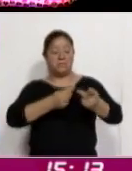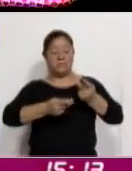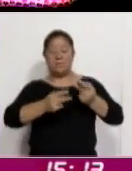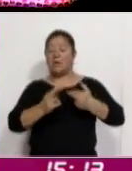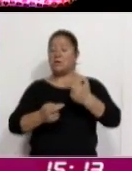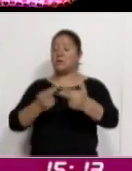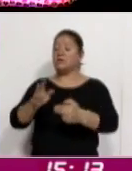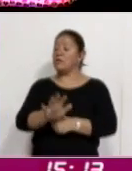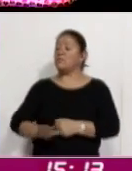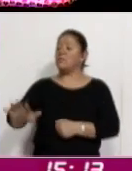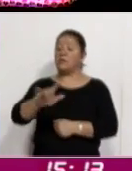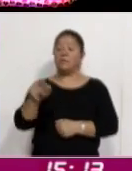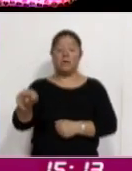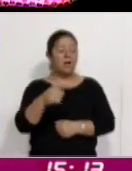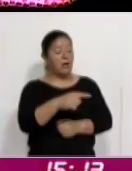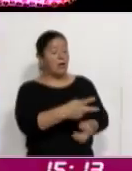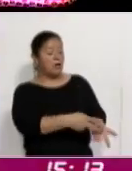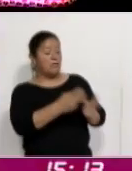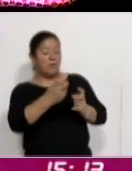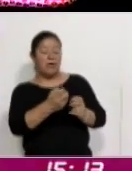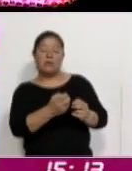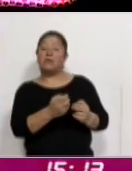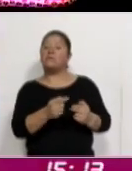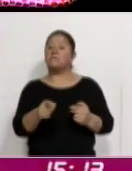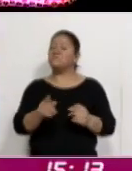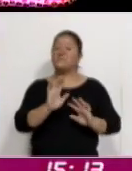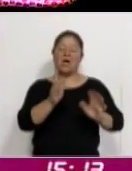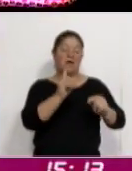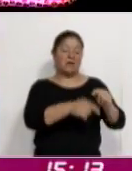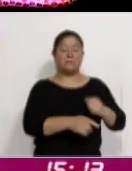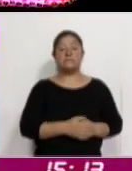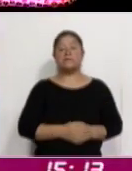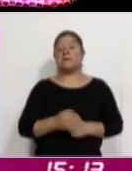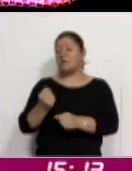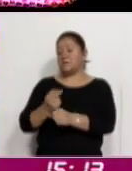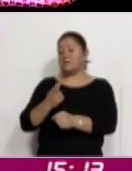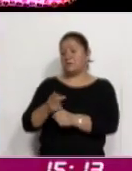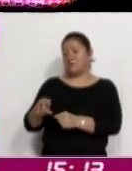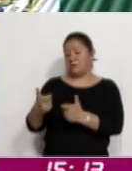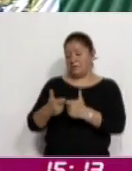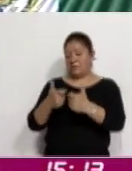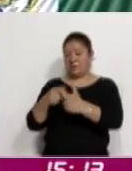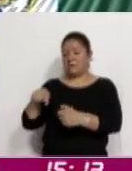pueblo lo robado y será la Secretaría de Finanzas la que asuma esa función.